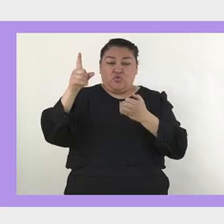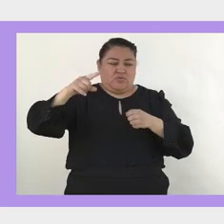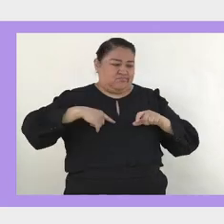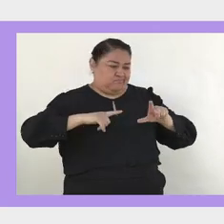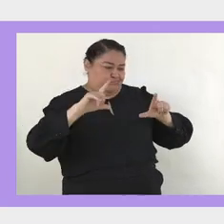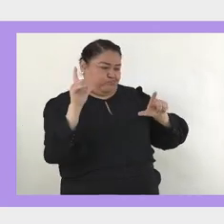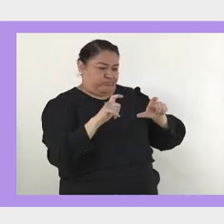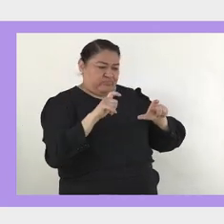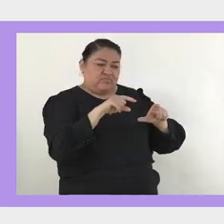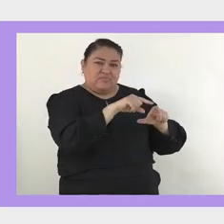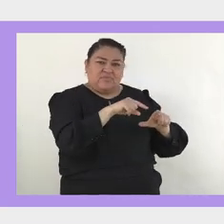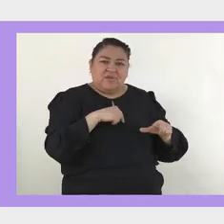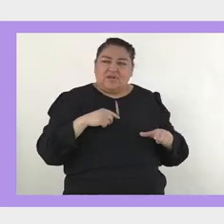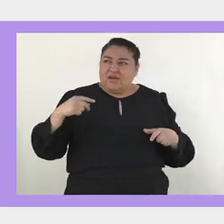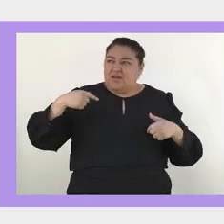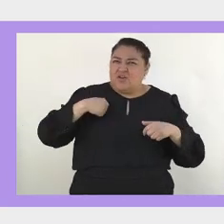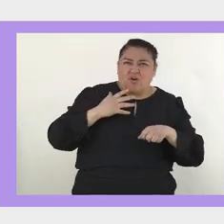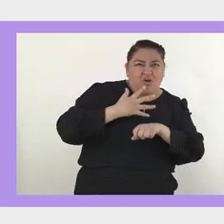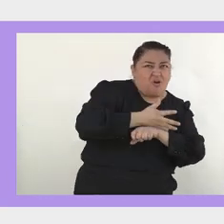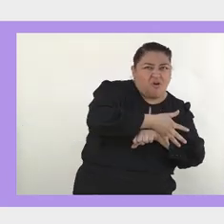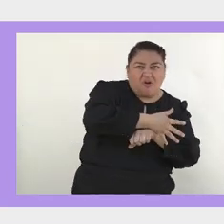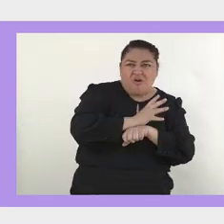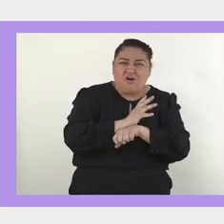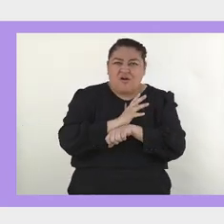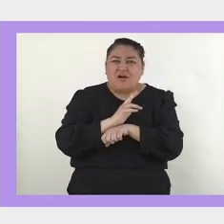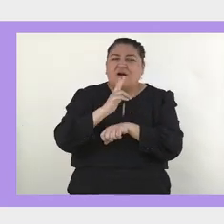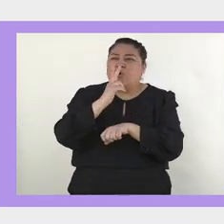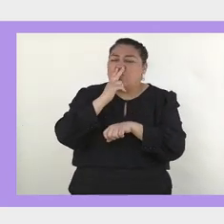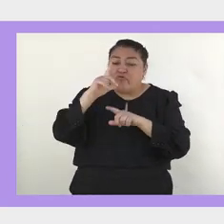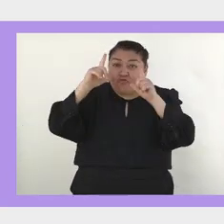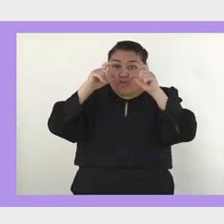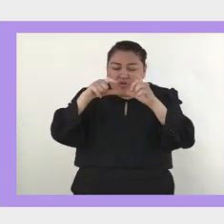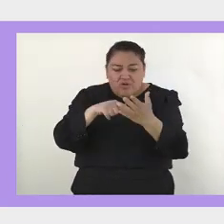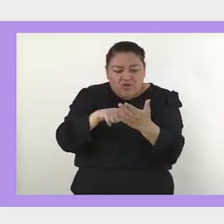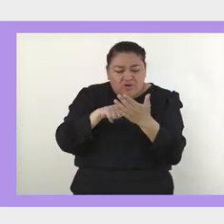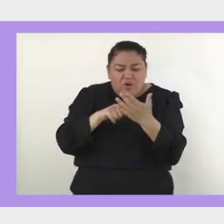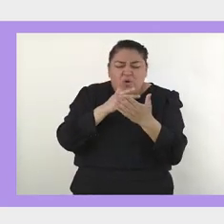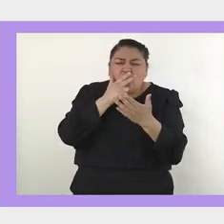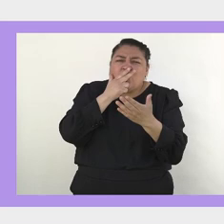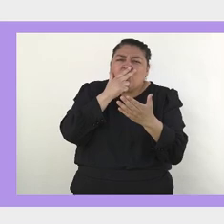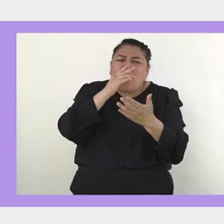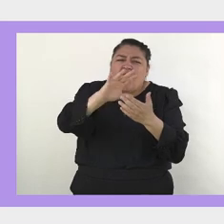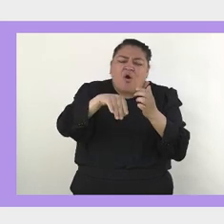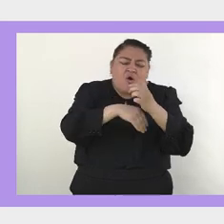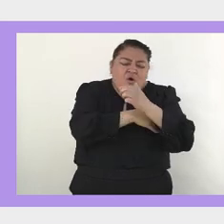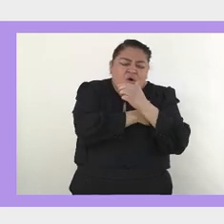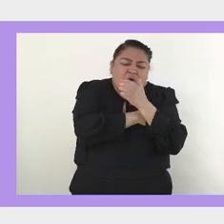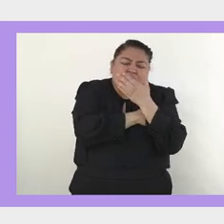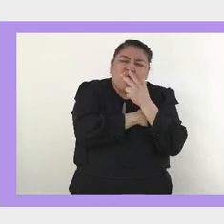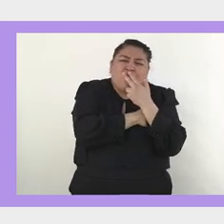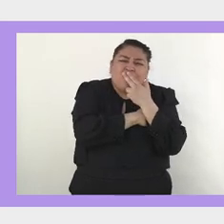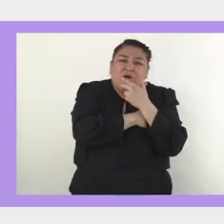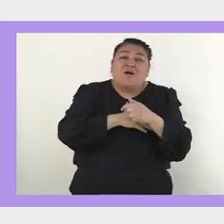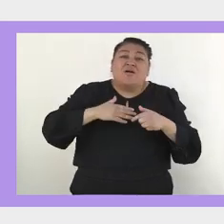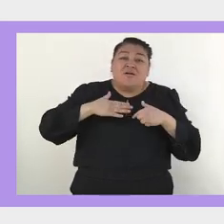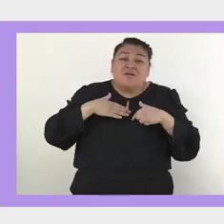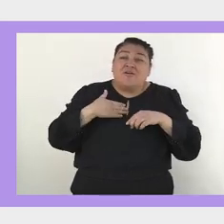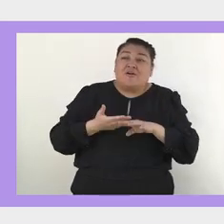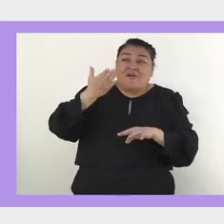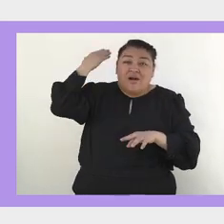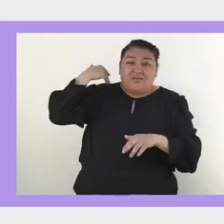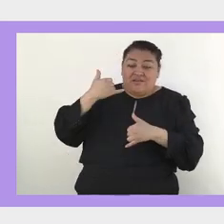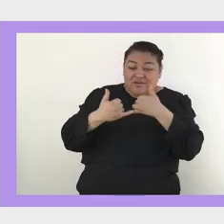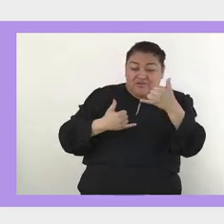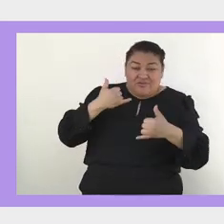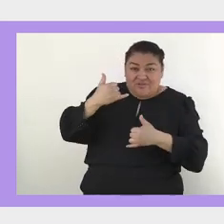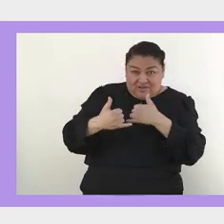otro la guarda como si fuera un tesoro y creo que todo todo lo importante antes no había